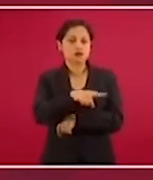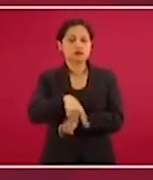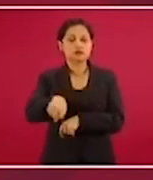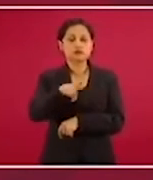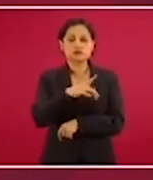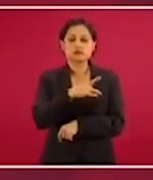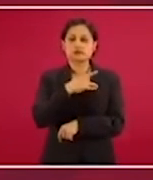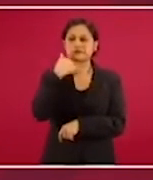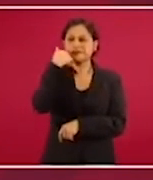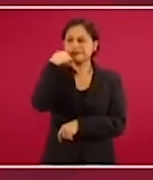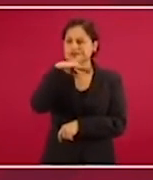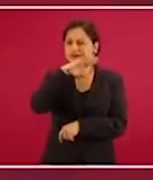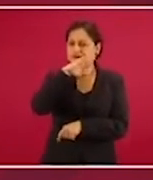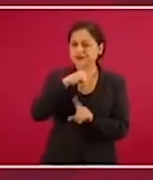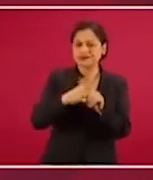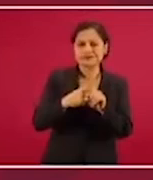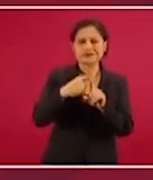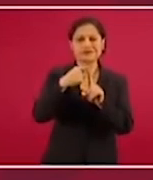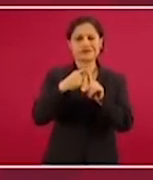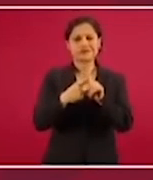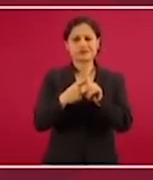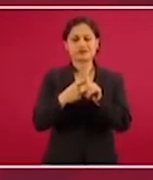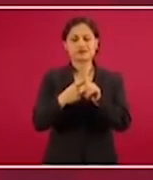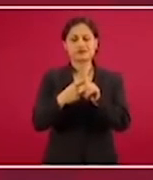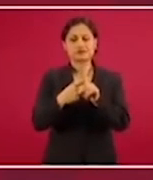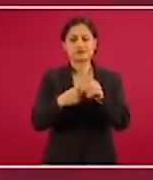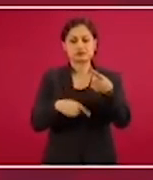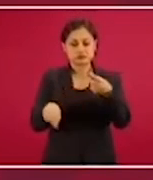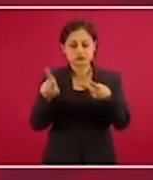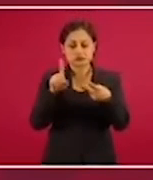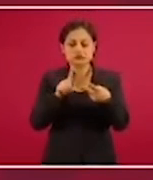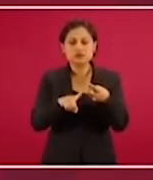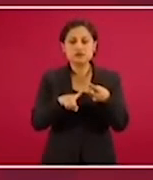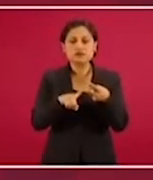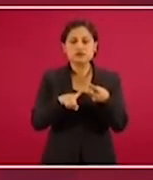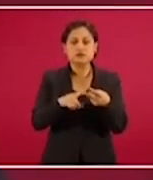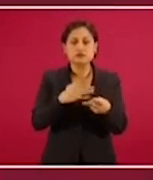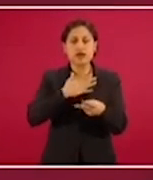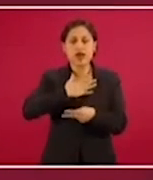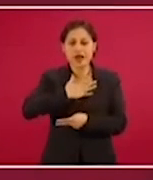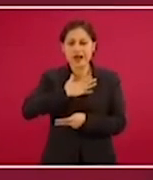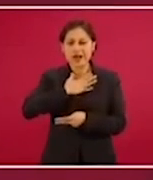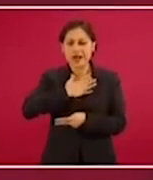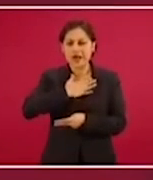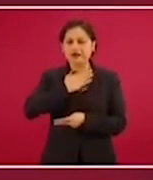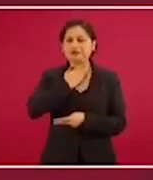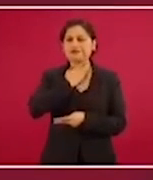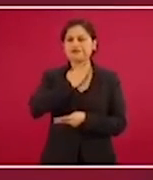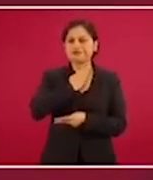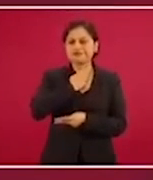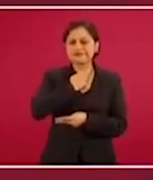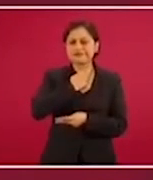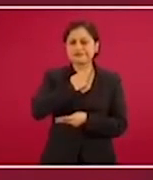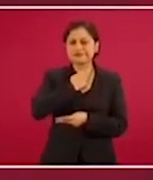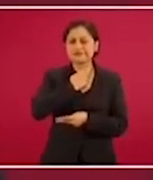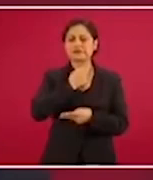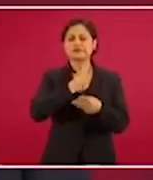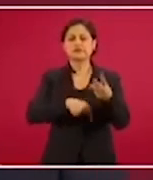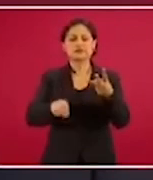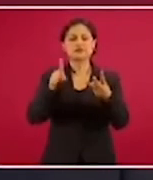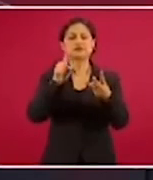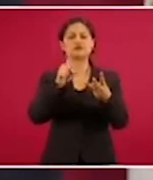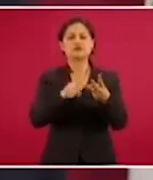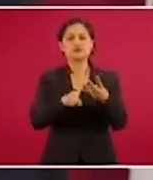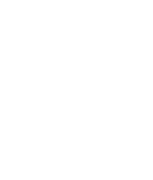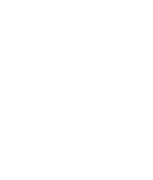si hay 2 seca si tenemos dificultades para